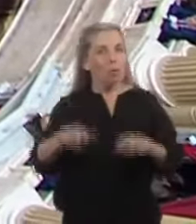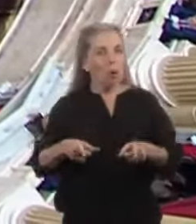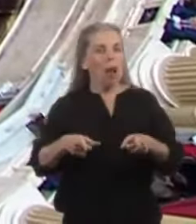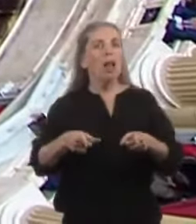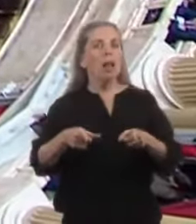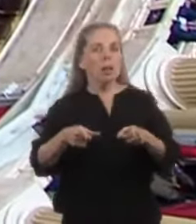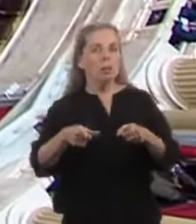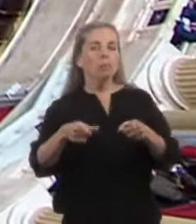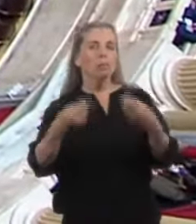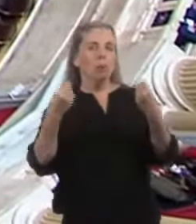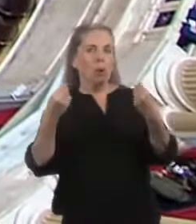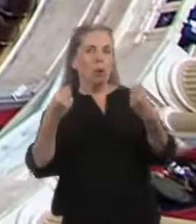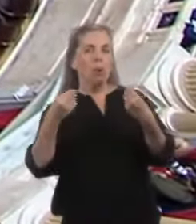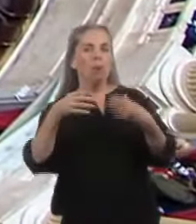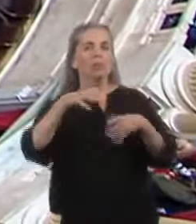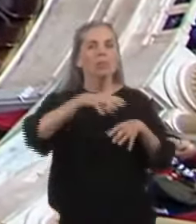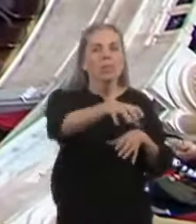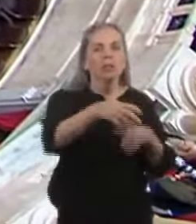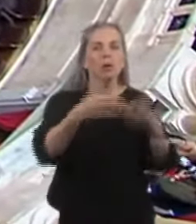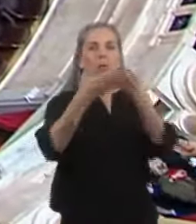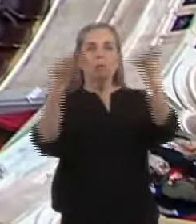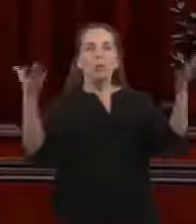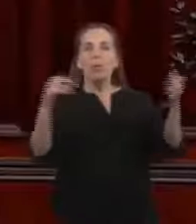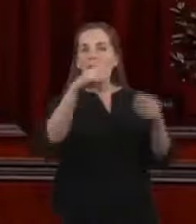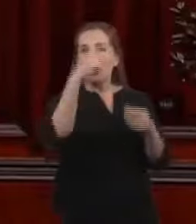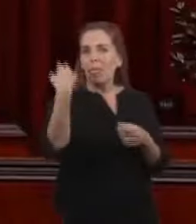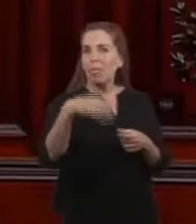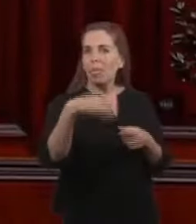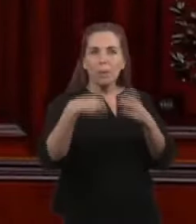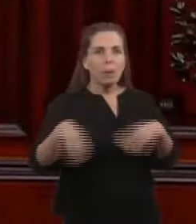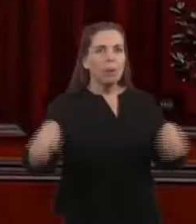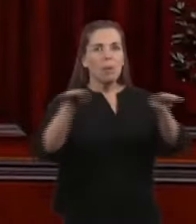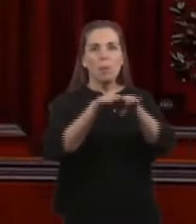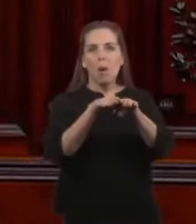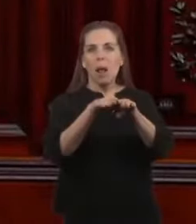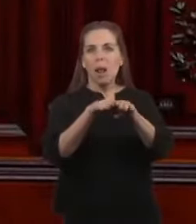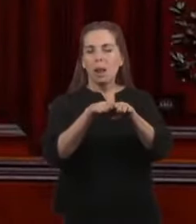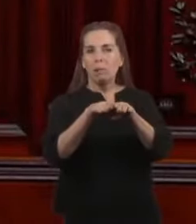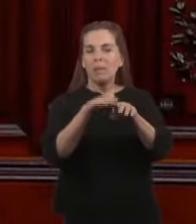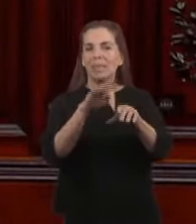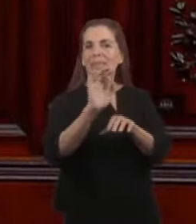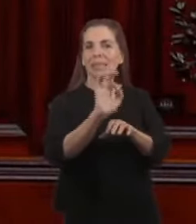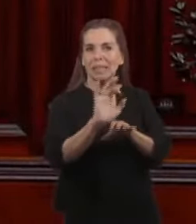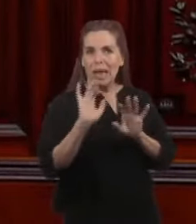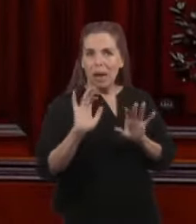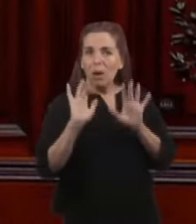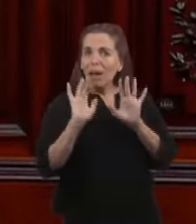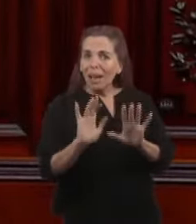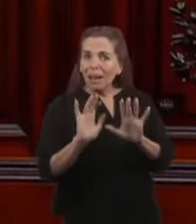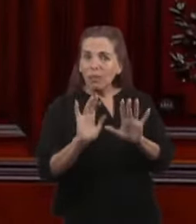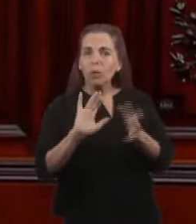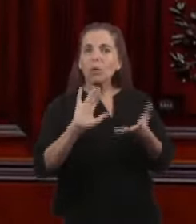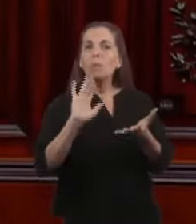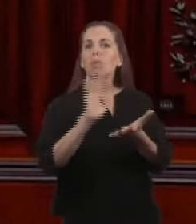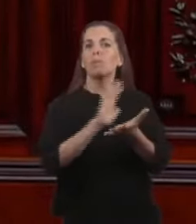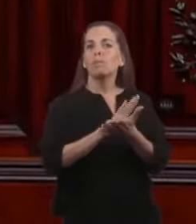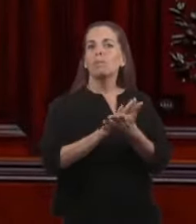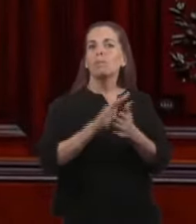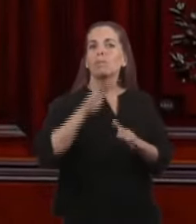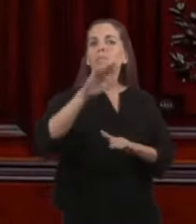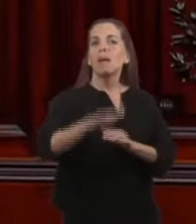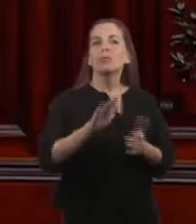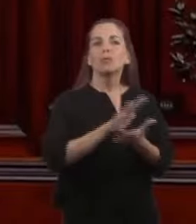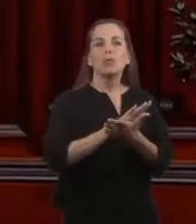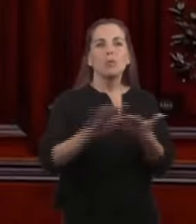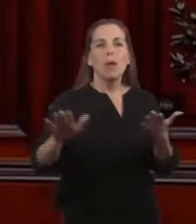sector público nacional estará equilibrado este blindaje fiscal Abre una nueva página en nuestra historia hasta